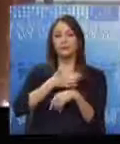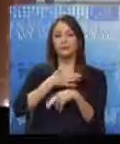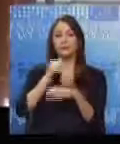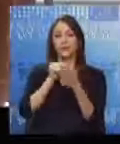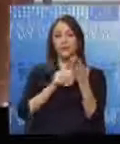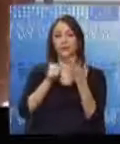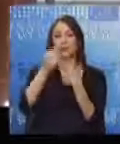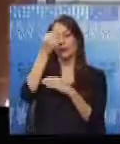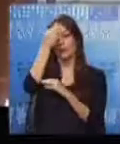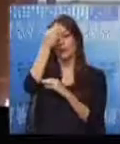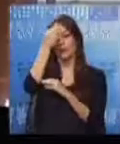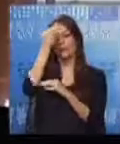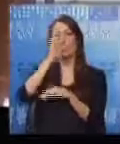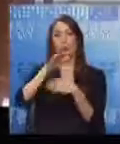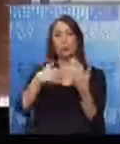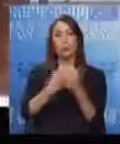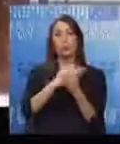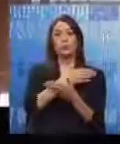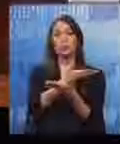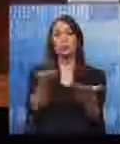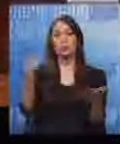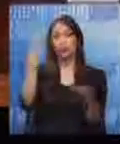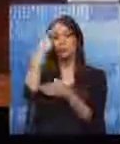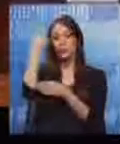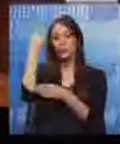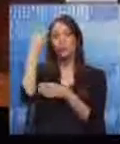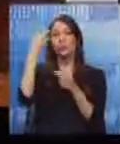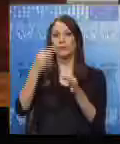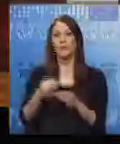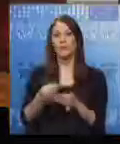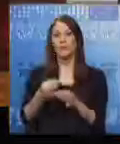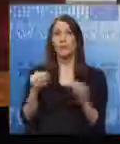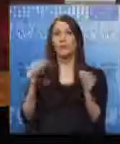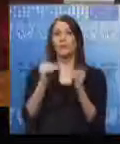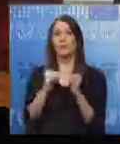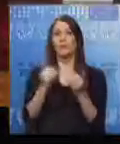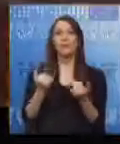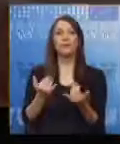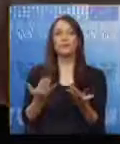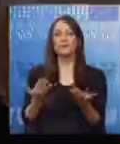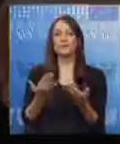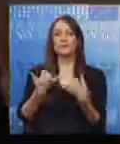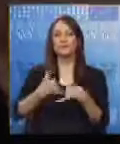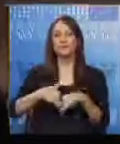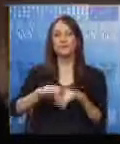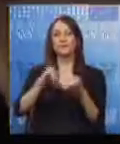de Educación, que todos sus sueños se cumplan. Los proyectos de acompañamiento serán